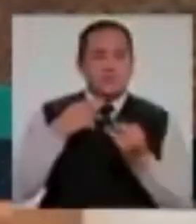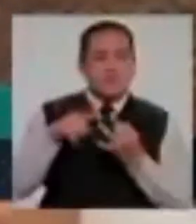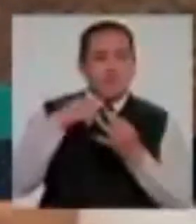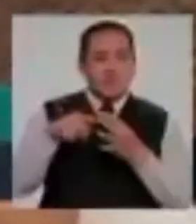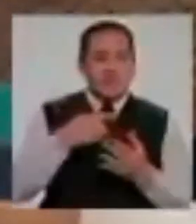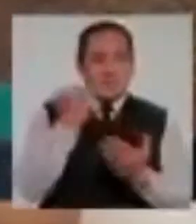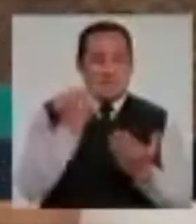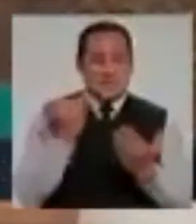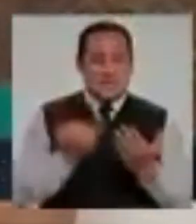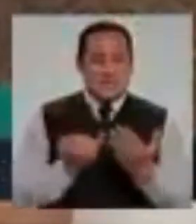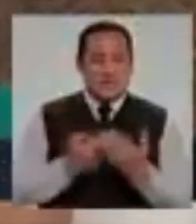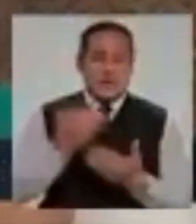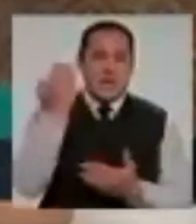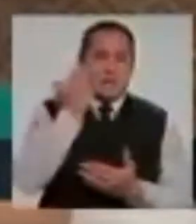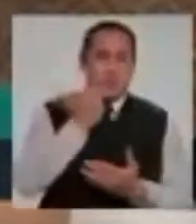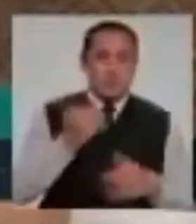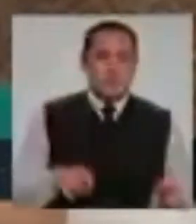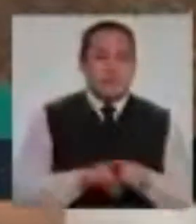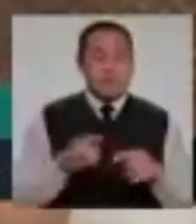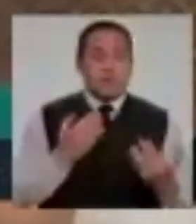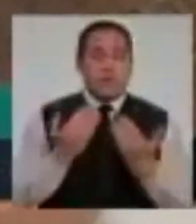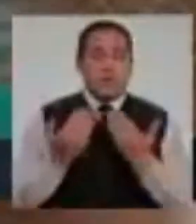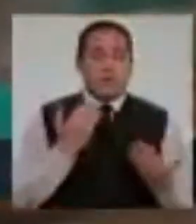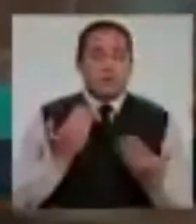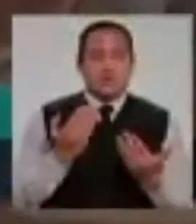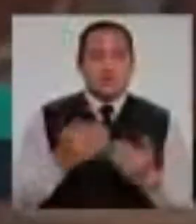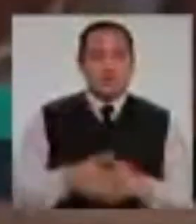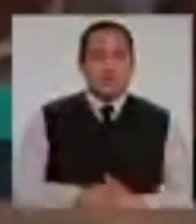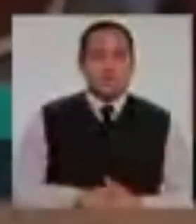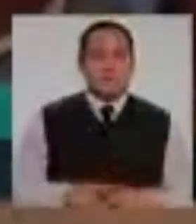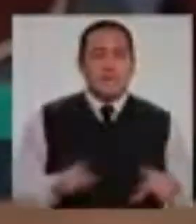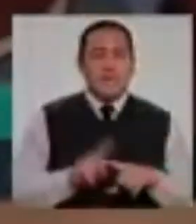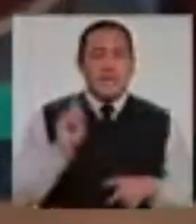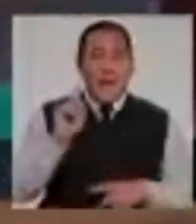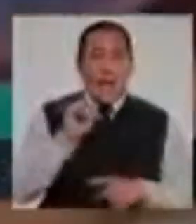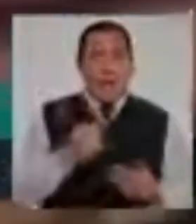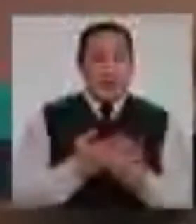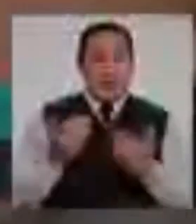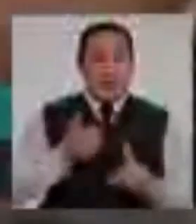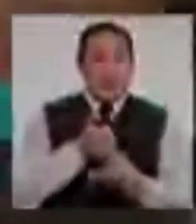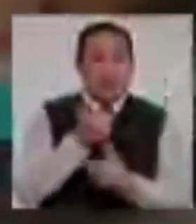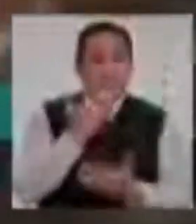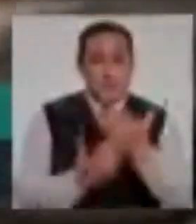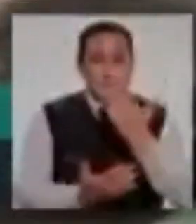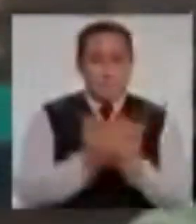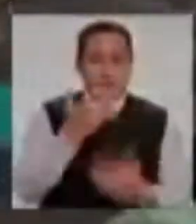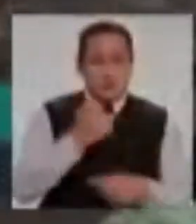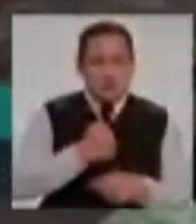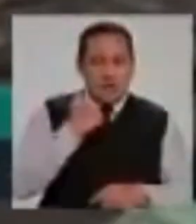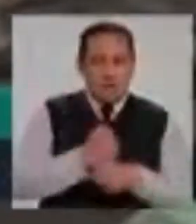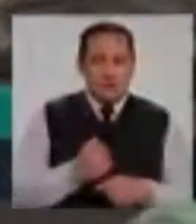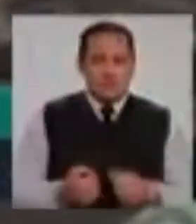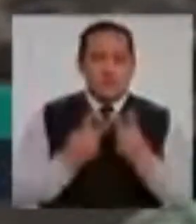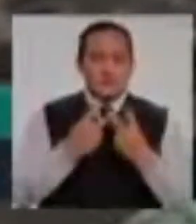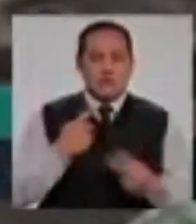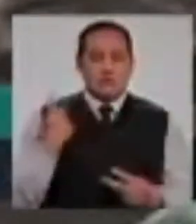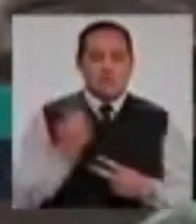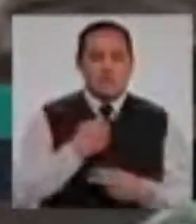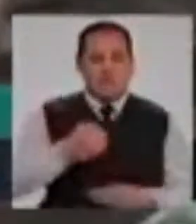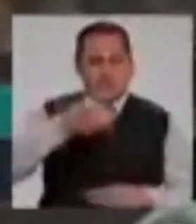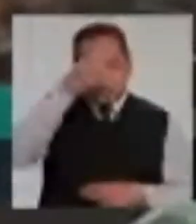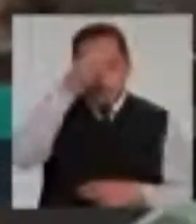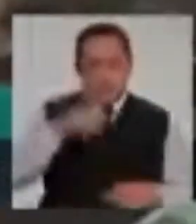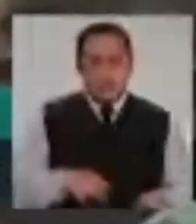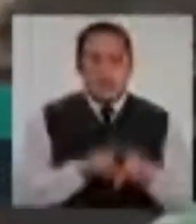diferentes diseños, diseños antiguos y diseños modernos ahora. En cada producto elaborado por sus propias manos, se aprecia no solo la